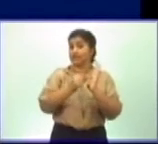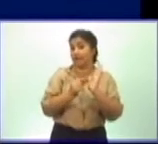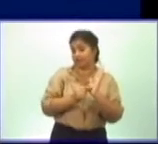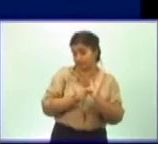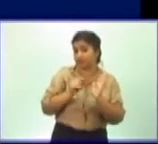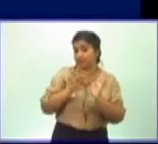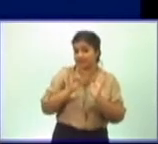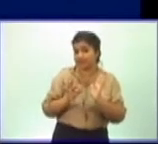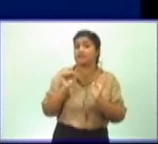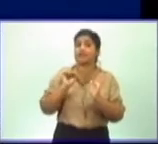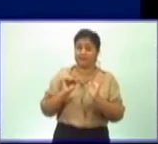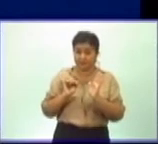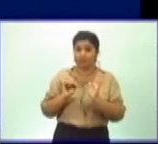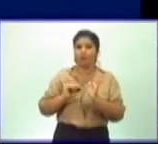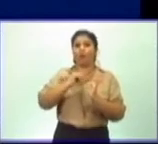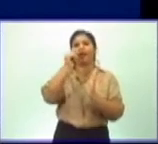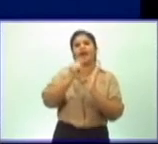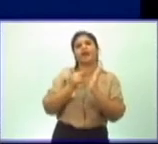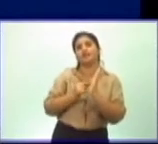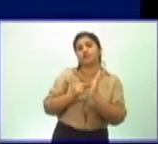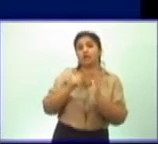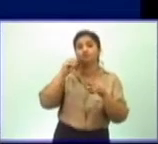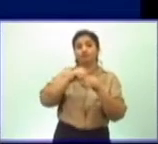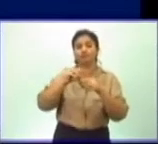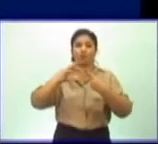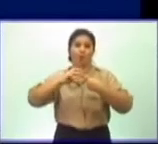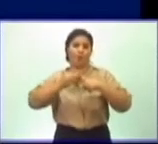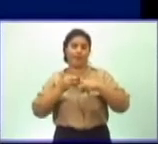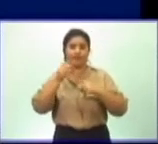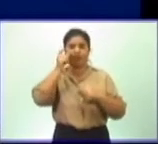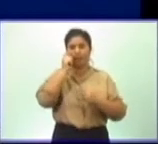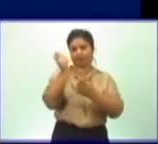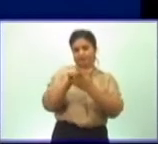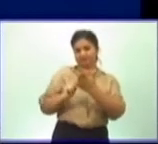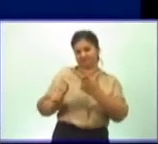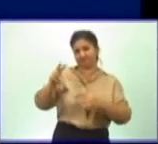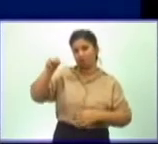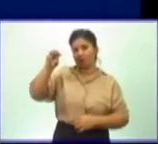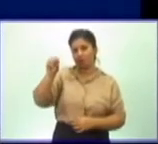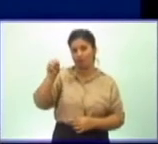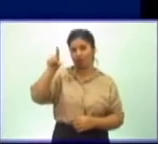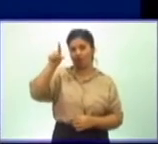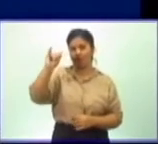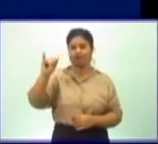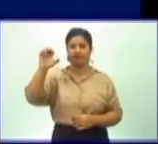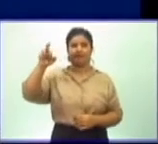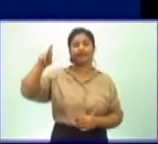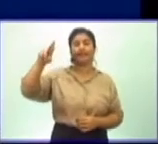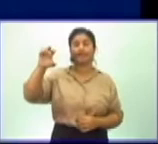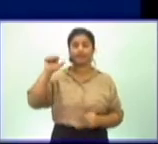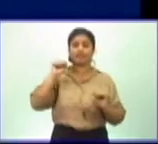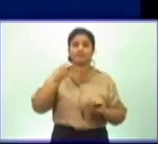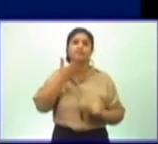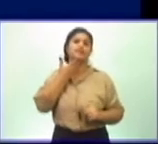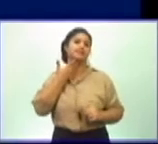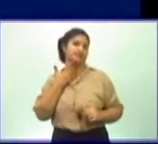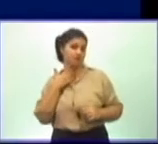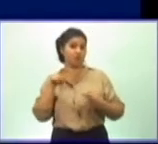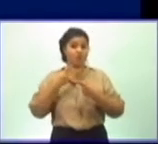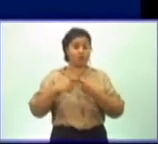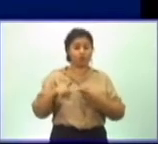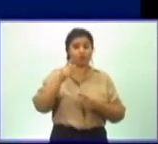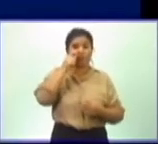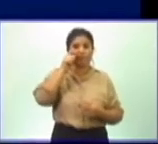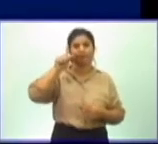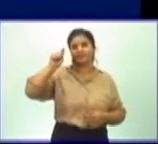Es un personaje caricaturizado y, por tanto, tiene afán de alcanzar fama en